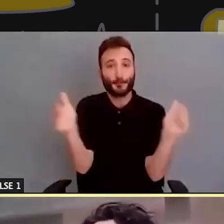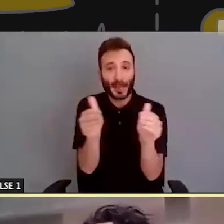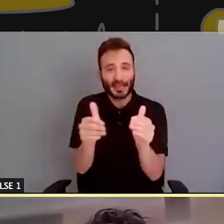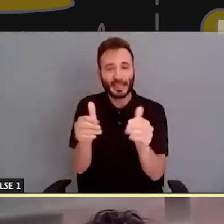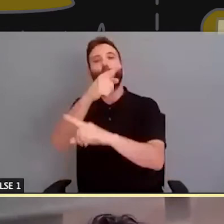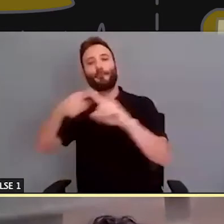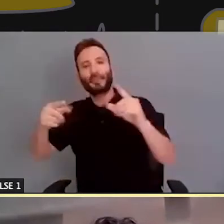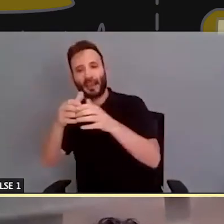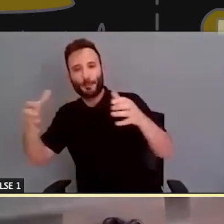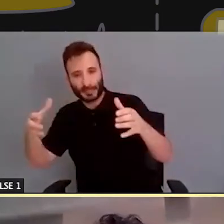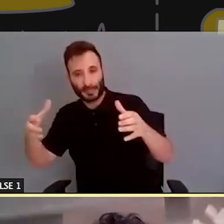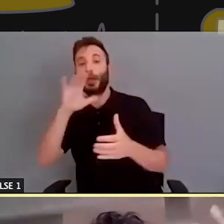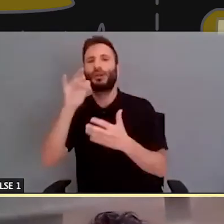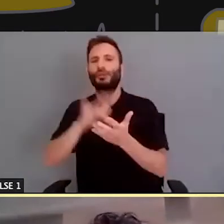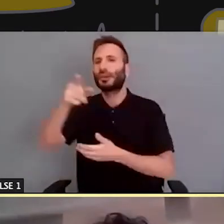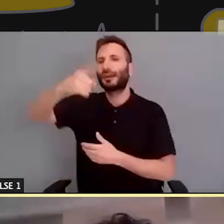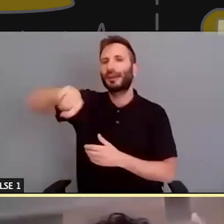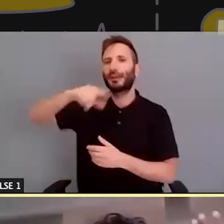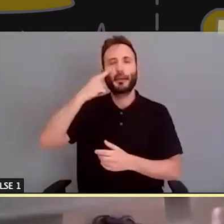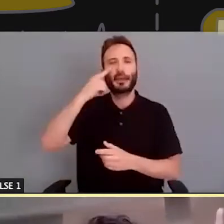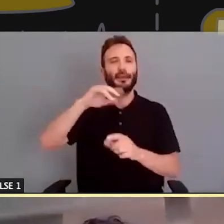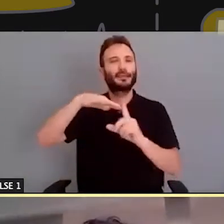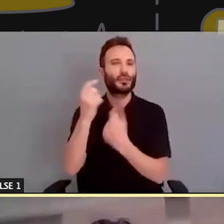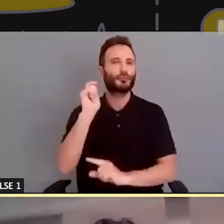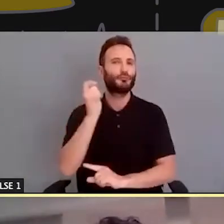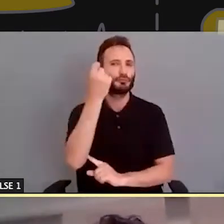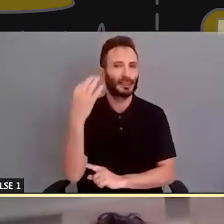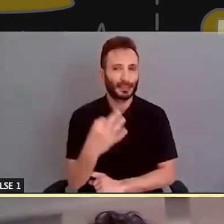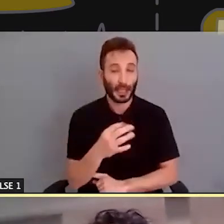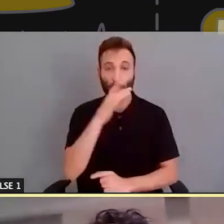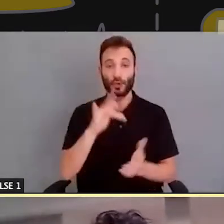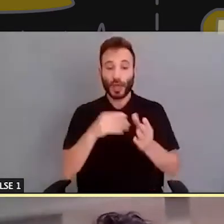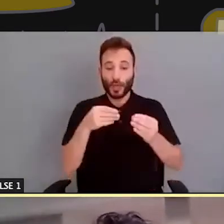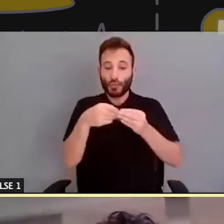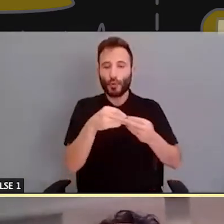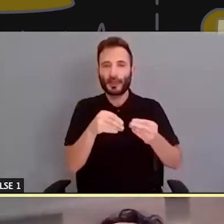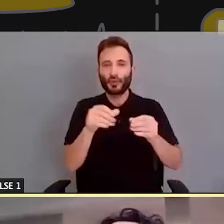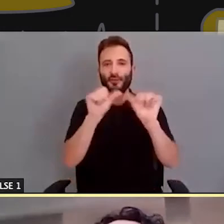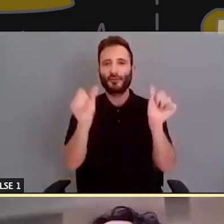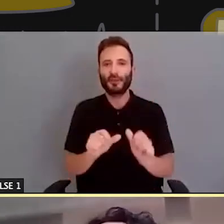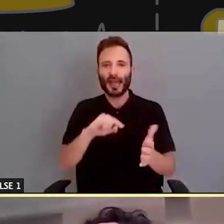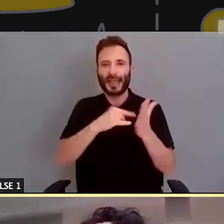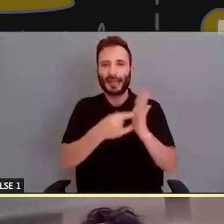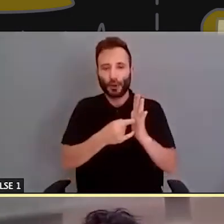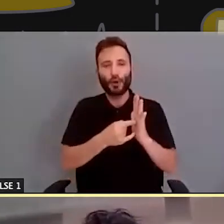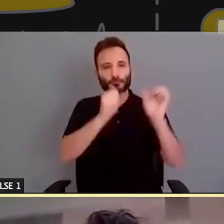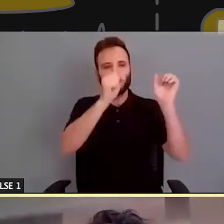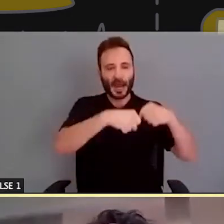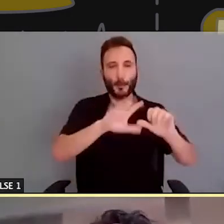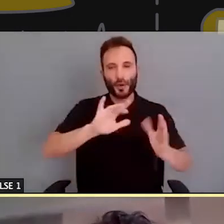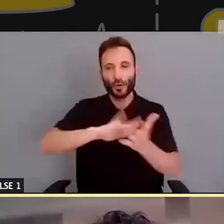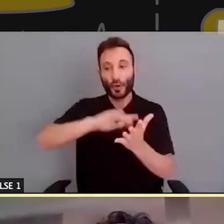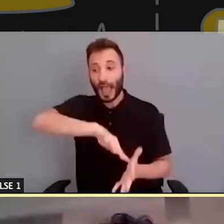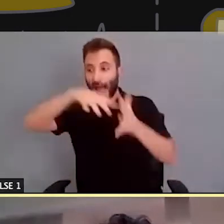pueden llegar, ¿no? Entonces, ¿de qué nos sirve un documento excelente a nivel punto de vista técnico, pero completamente irrealizable para quien lo tiene que